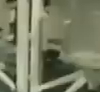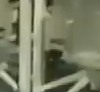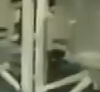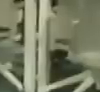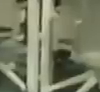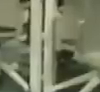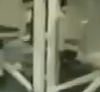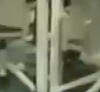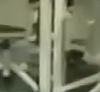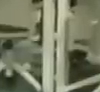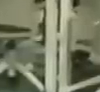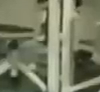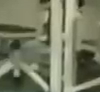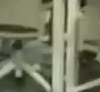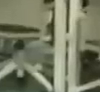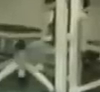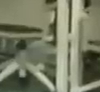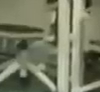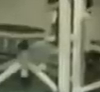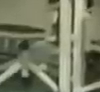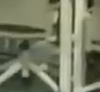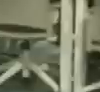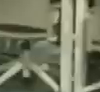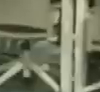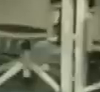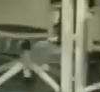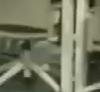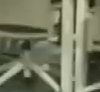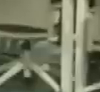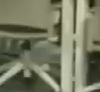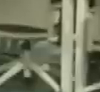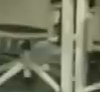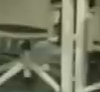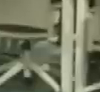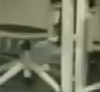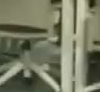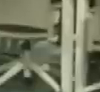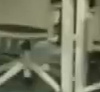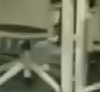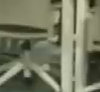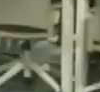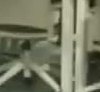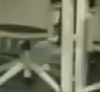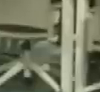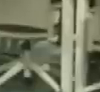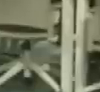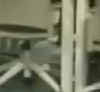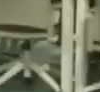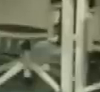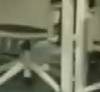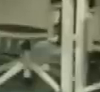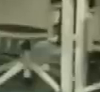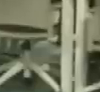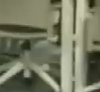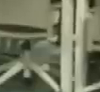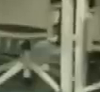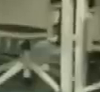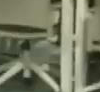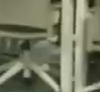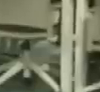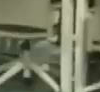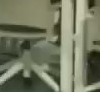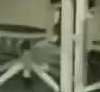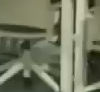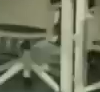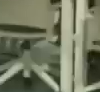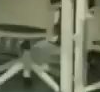Venezuela, Nicolás Maduro Moros, en este debate de la cumbre del G77 Machina que se celebra acá en La Habana. Destacaba la importancia de consolidar